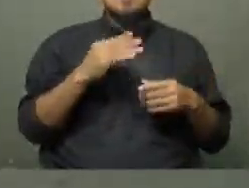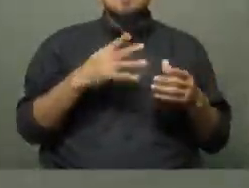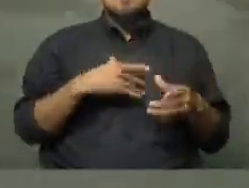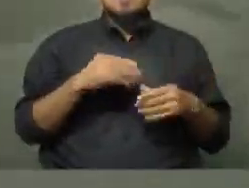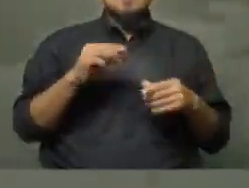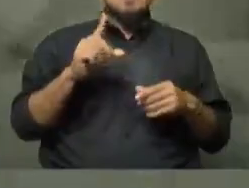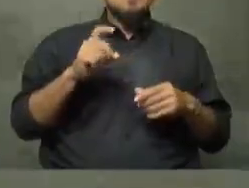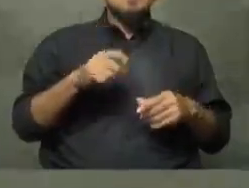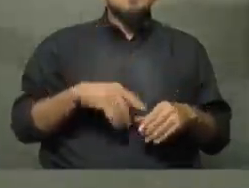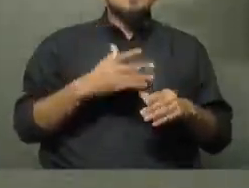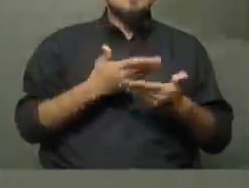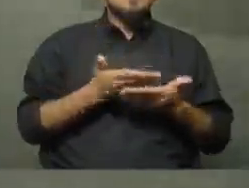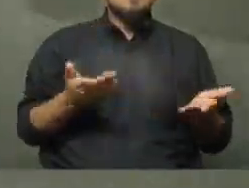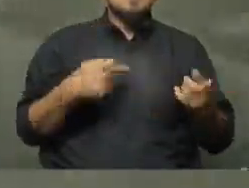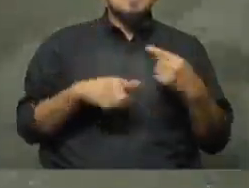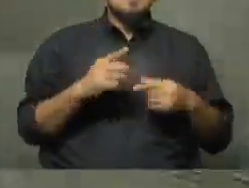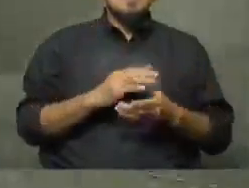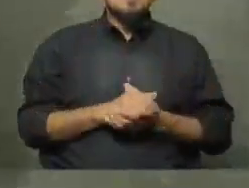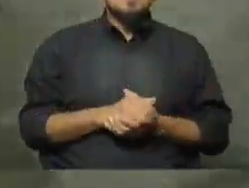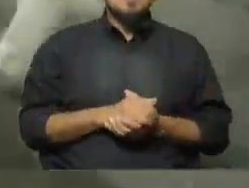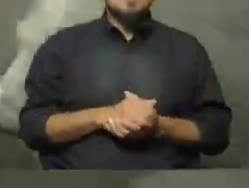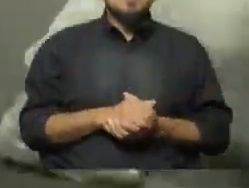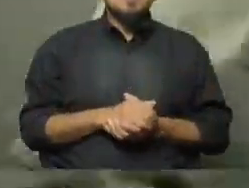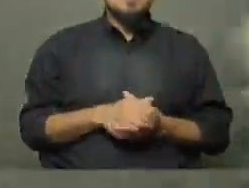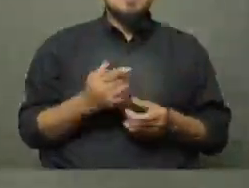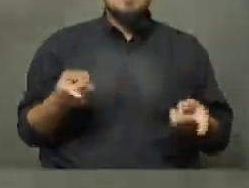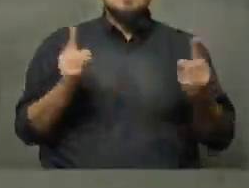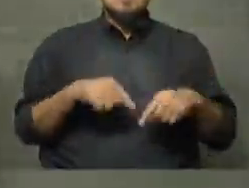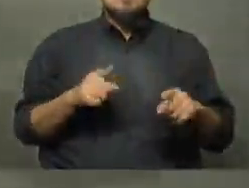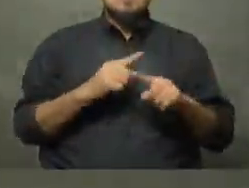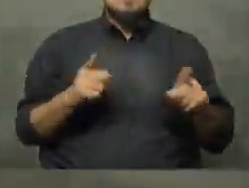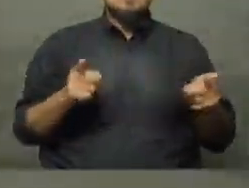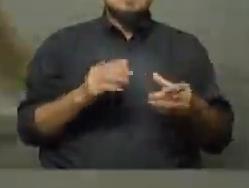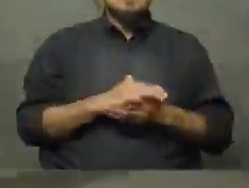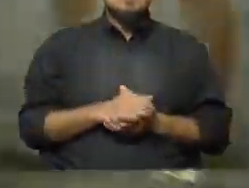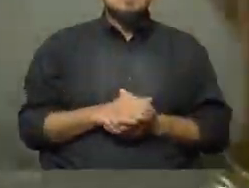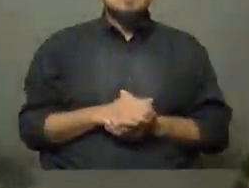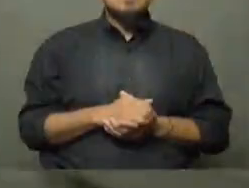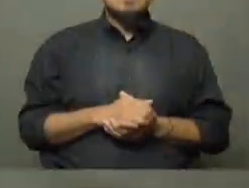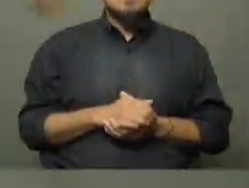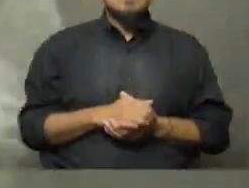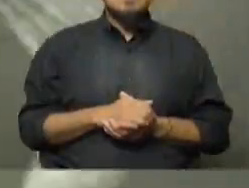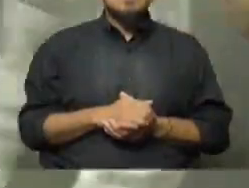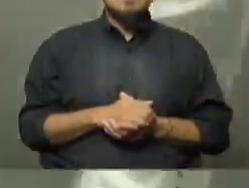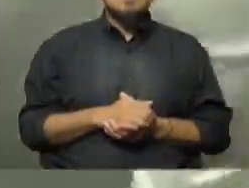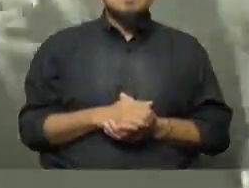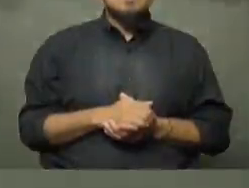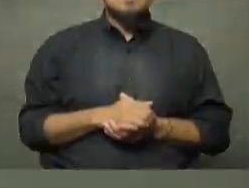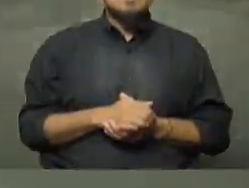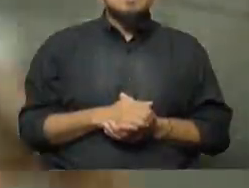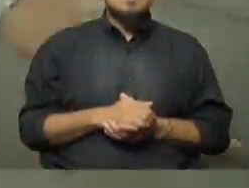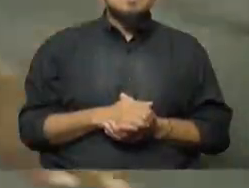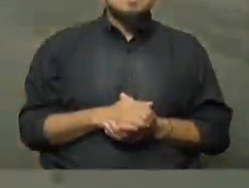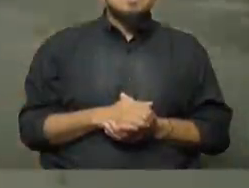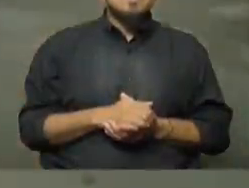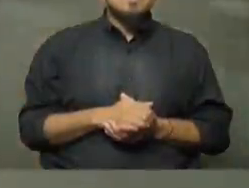la serpentina, lo que más añoro. Que eso no va a volver. Qué difícil venir con los niños, ¿no? ¿Qué hacías para no perderlos